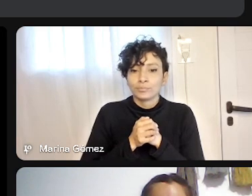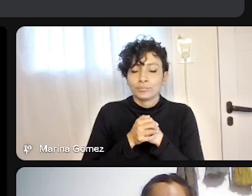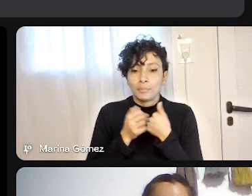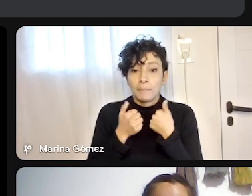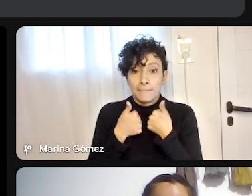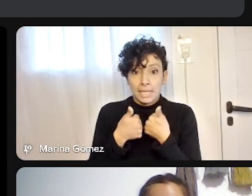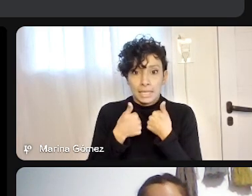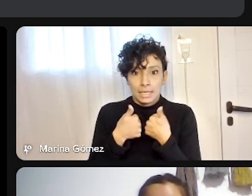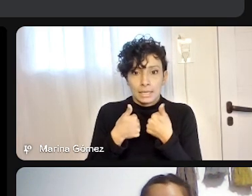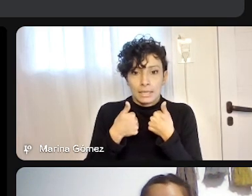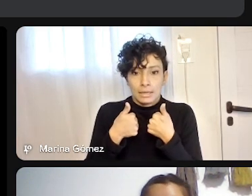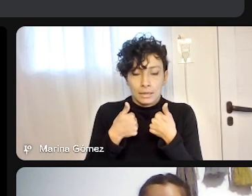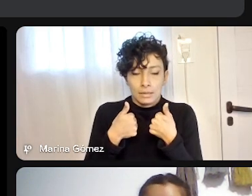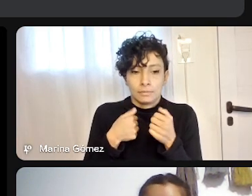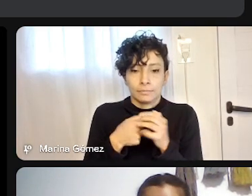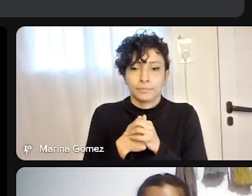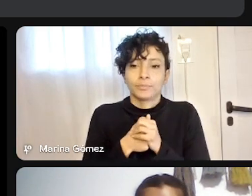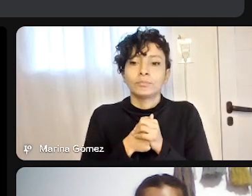Bien.